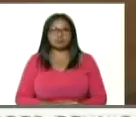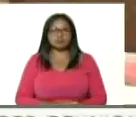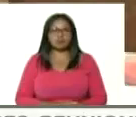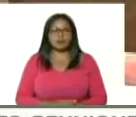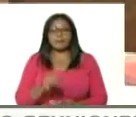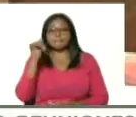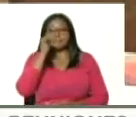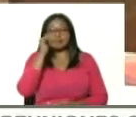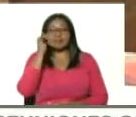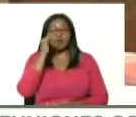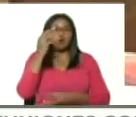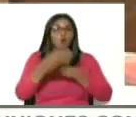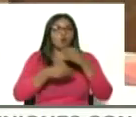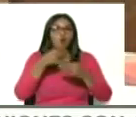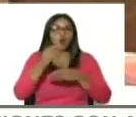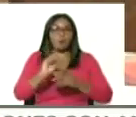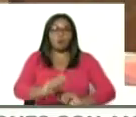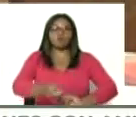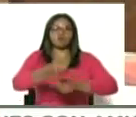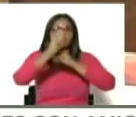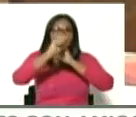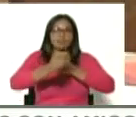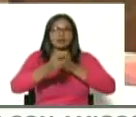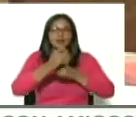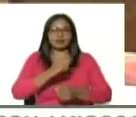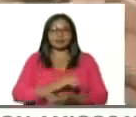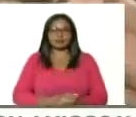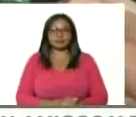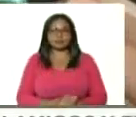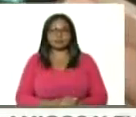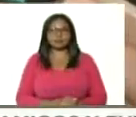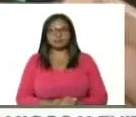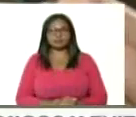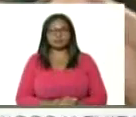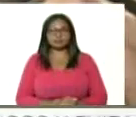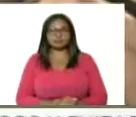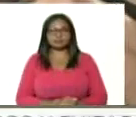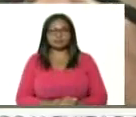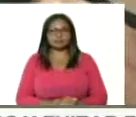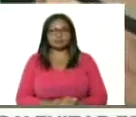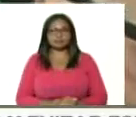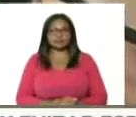Aquí está el video que me manda Edwin Rojas. Arrancó la zafra de la sardina.